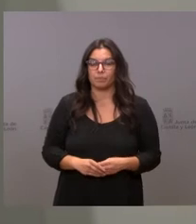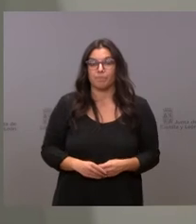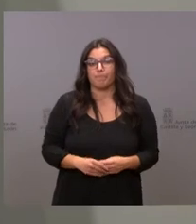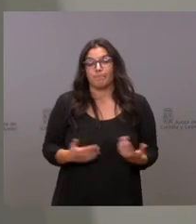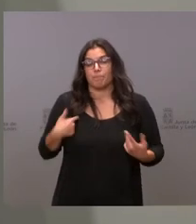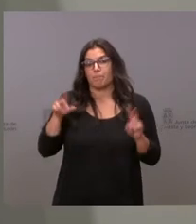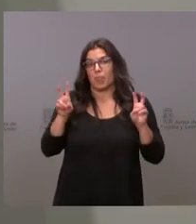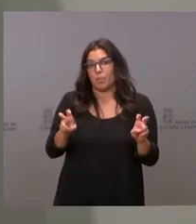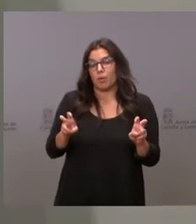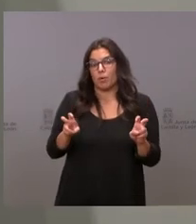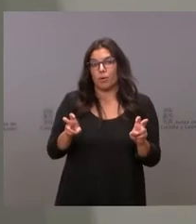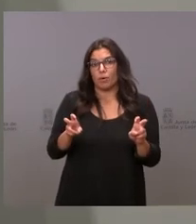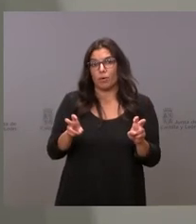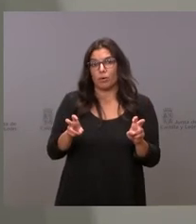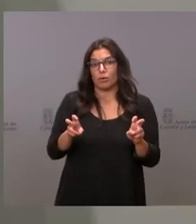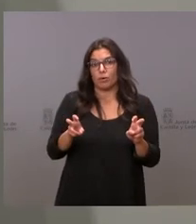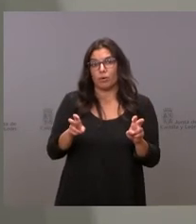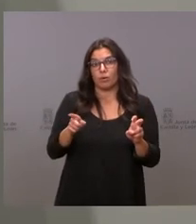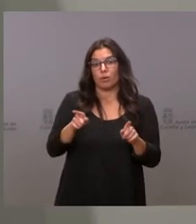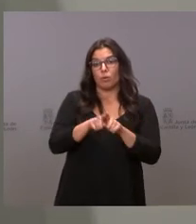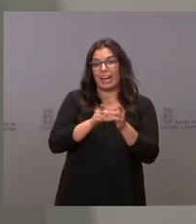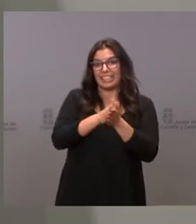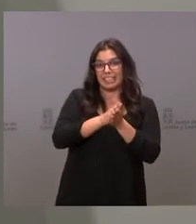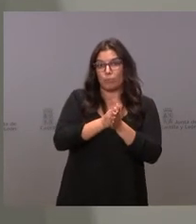Bueno, en principio es un estímulo más